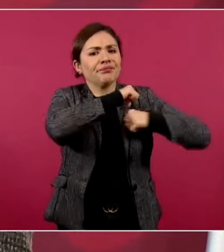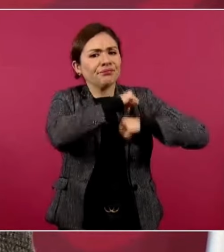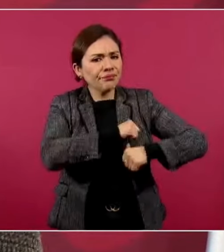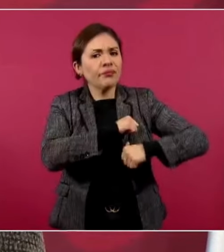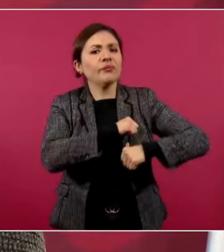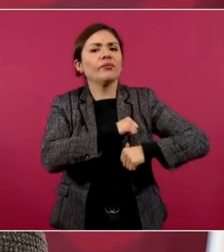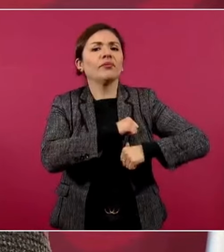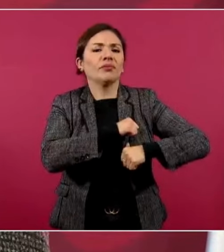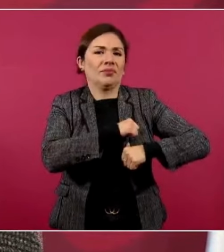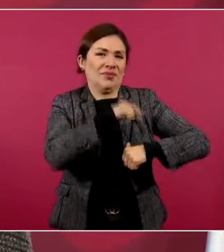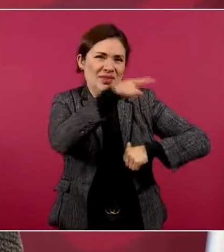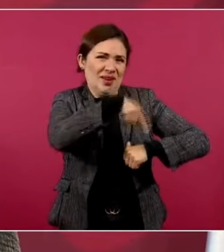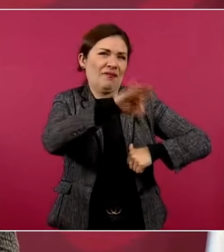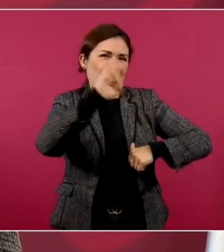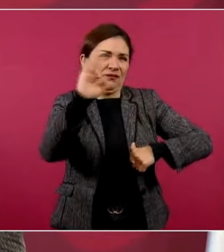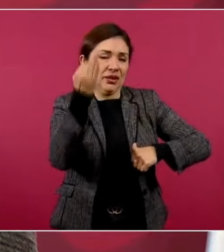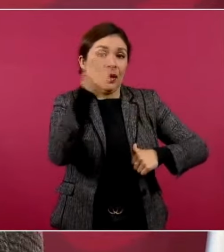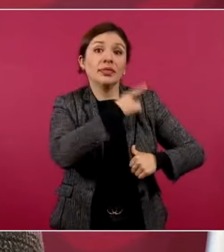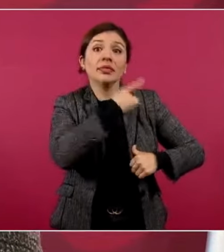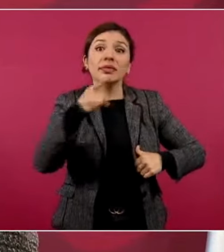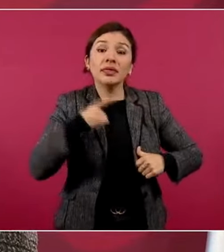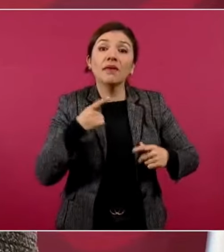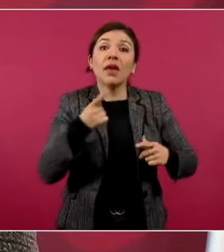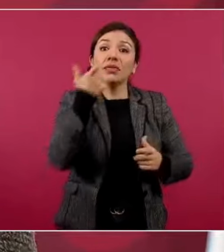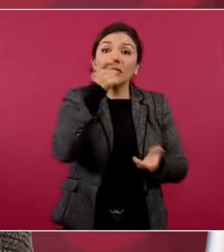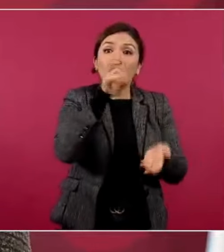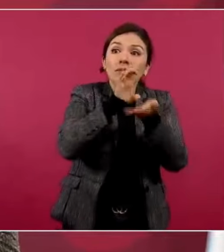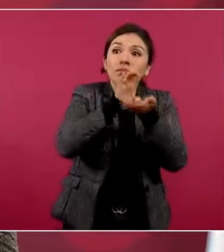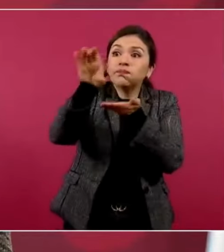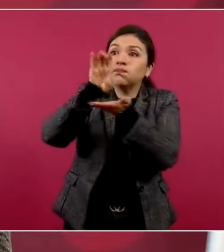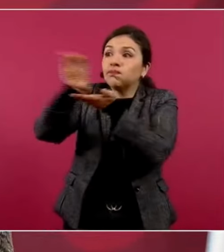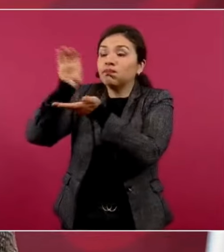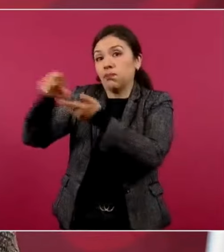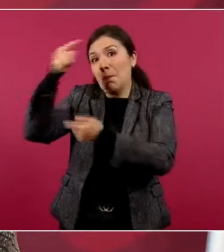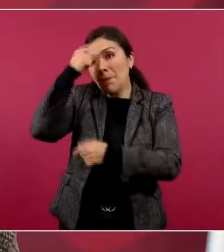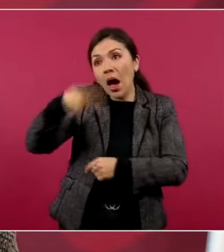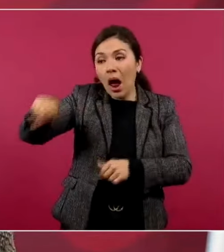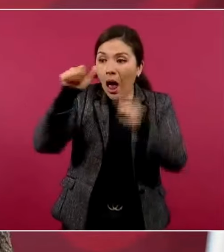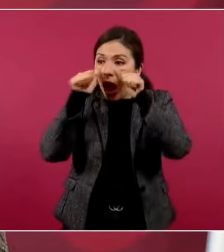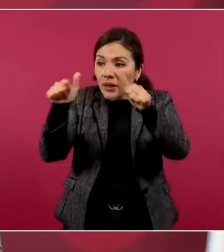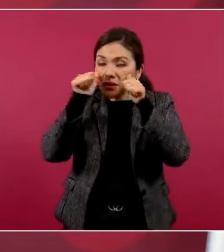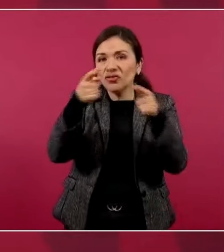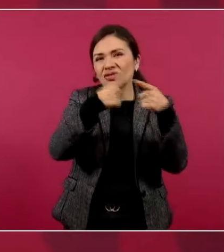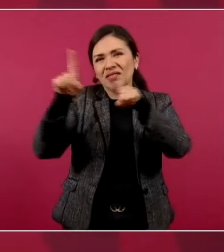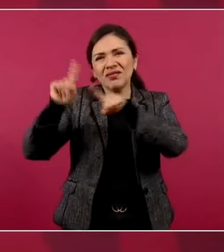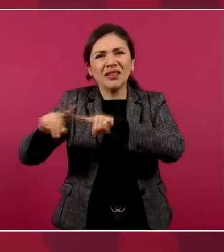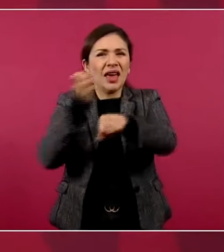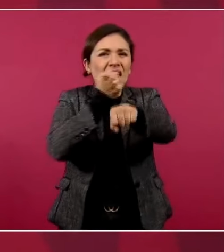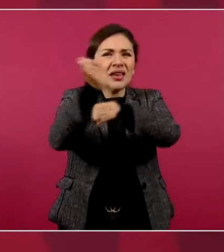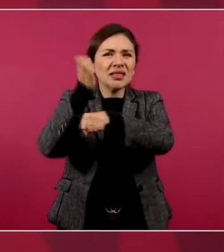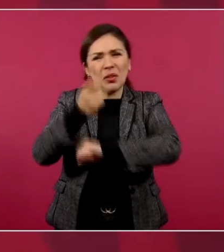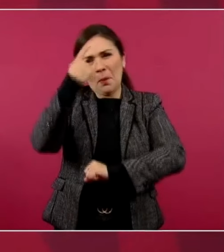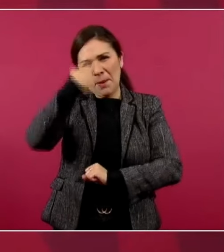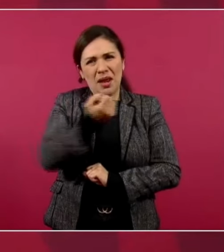o la Federación tenía que enviarle el dinero para la salud a los estados.